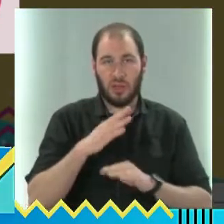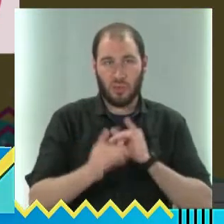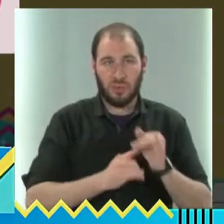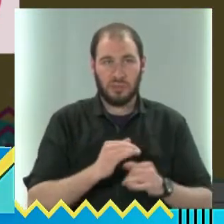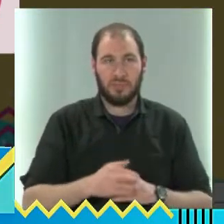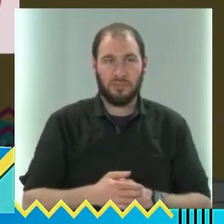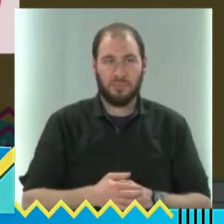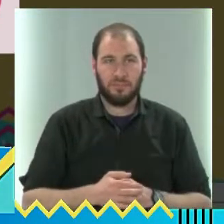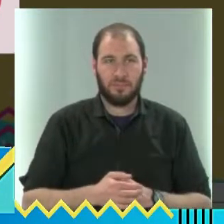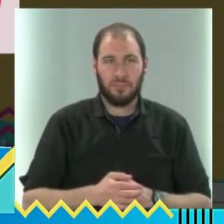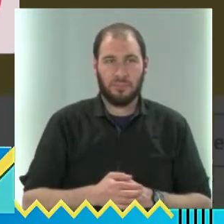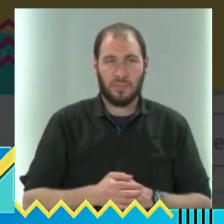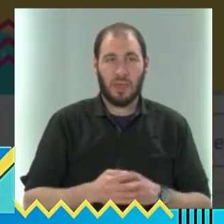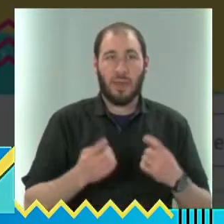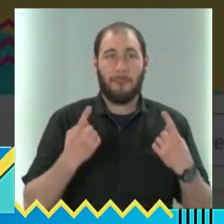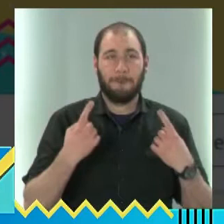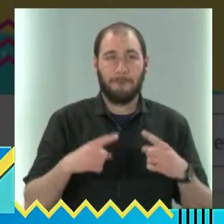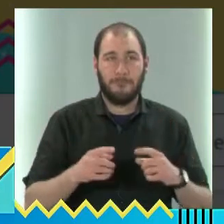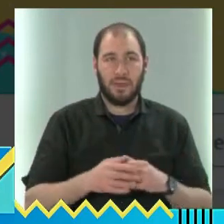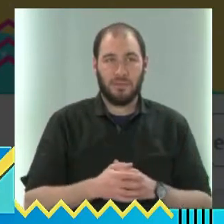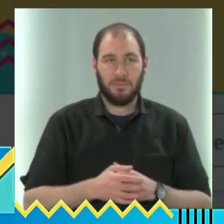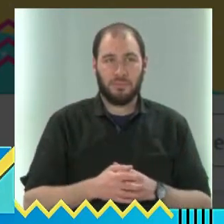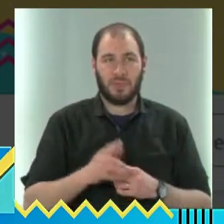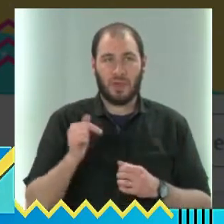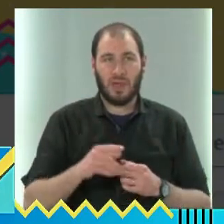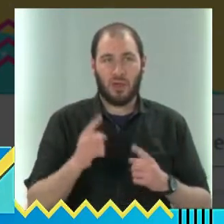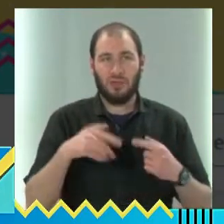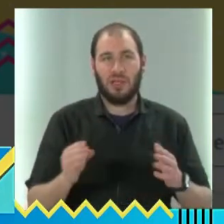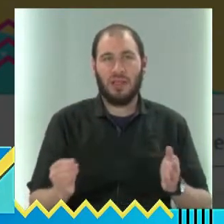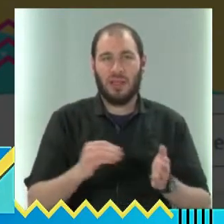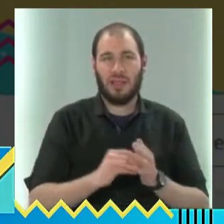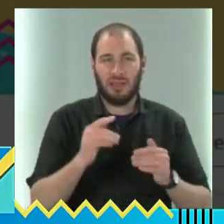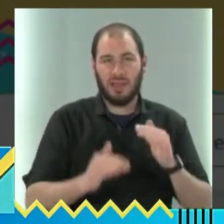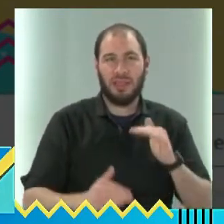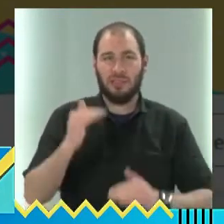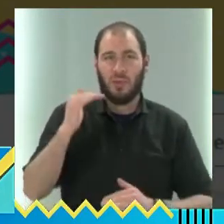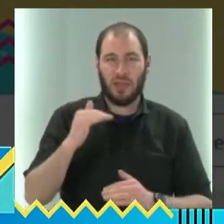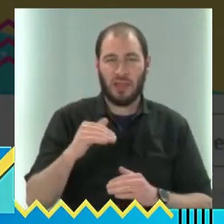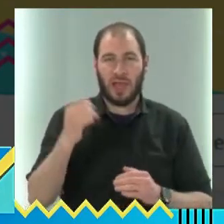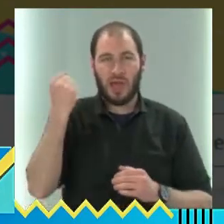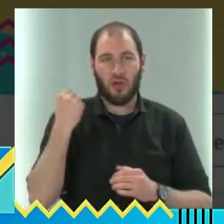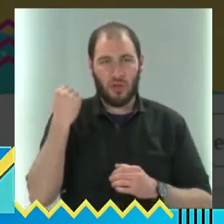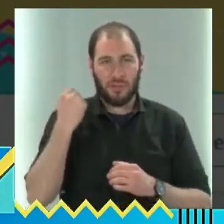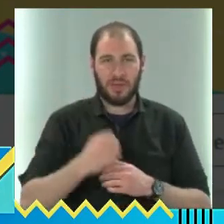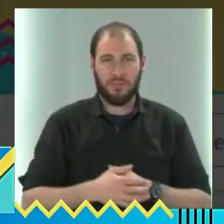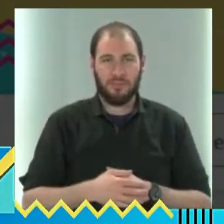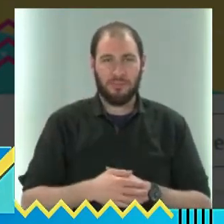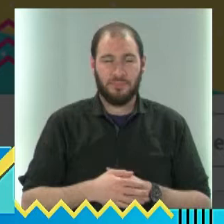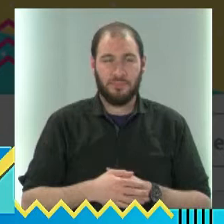Samuel. Pero hay ahí una acotación con respecto a la desigualdad económica.